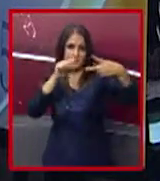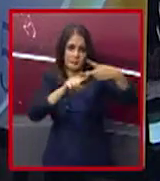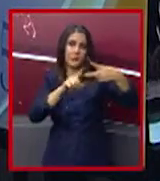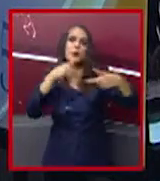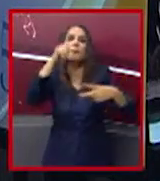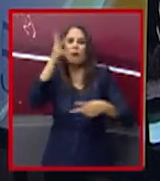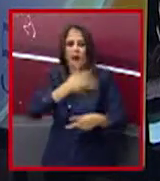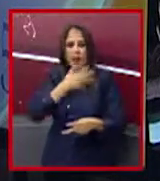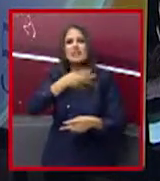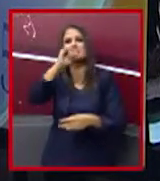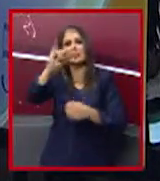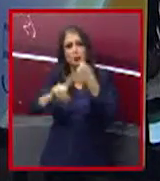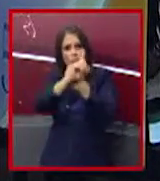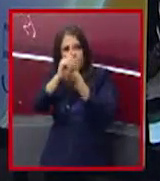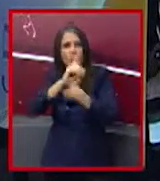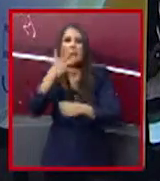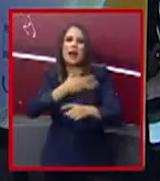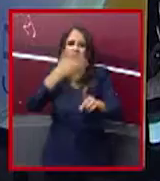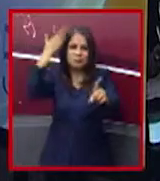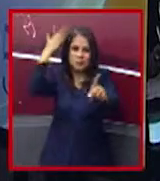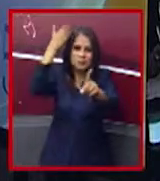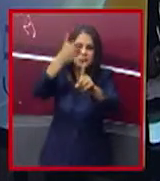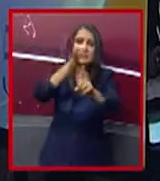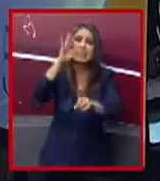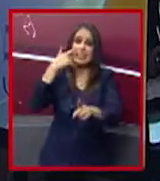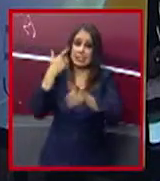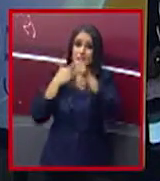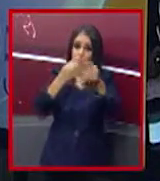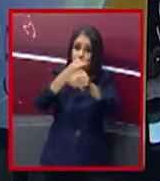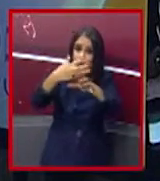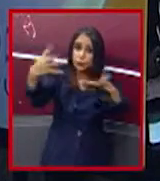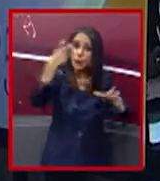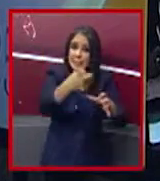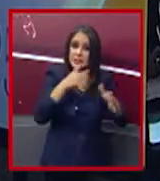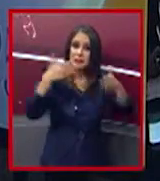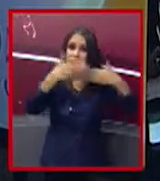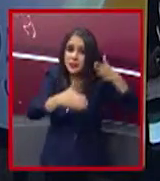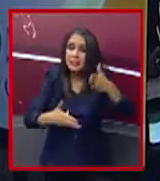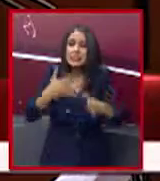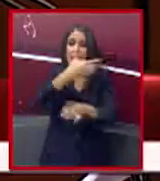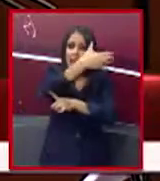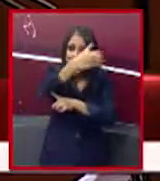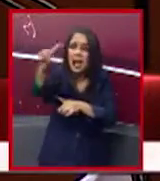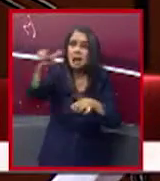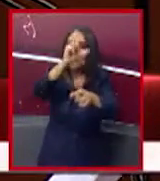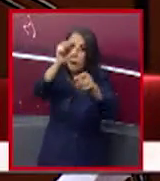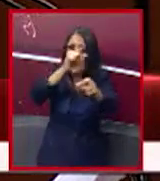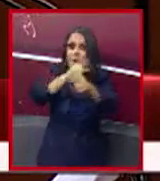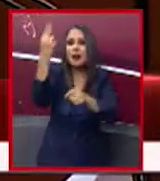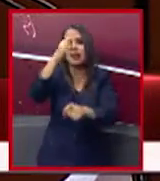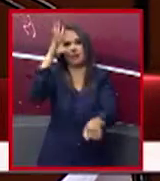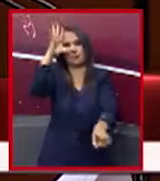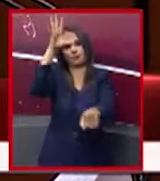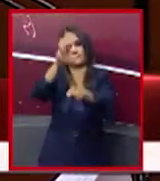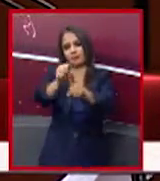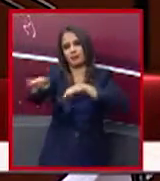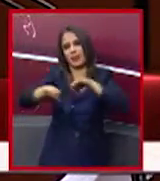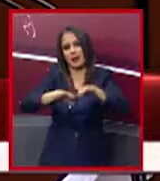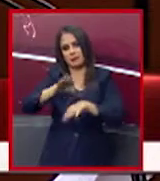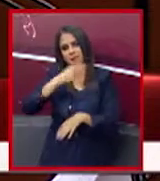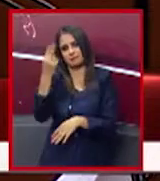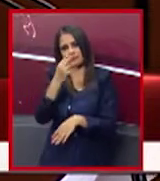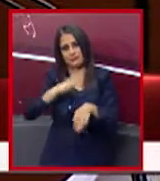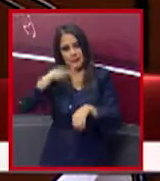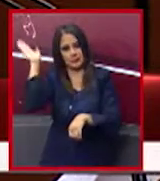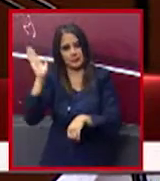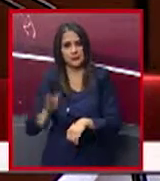hay retos y problemas que se deben enfrentar si se quiere continuar con el desarrollo en el segmento. Uno de estos retos que se destaca por